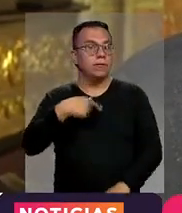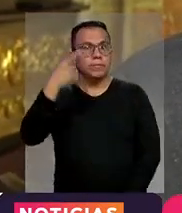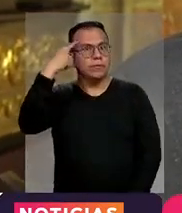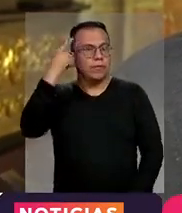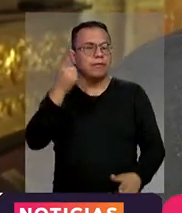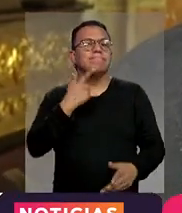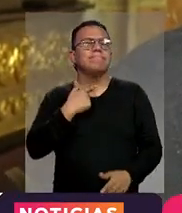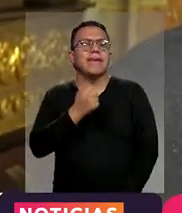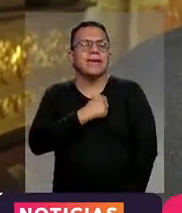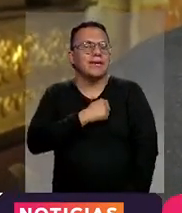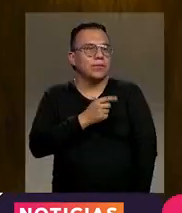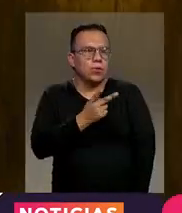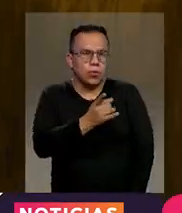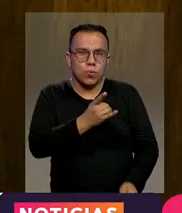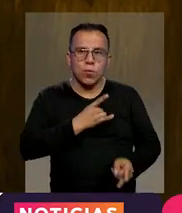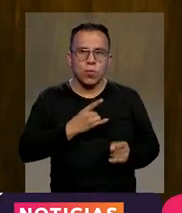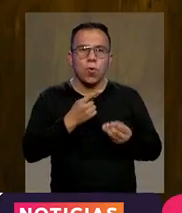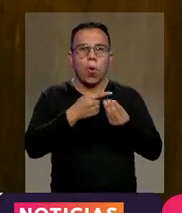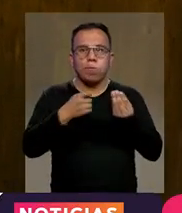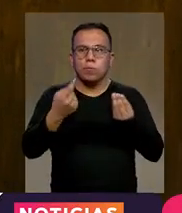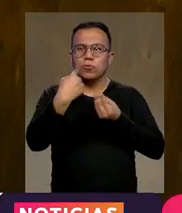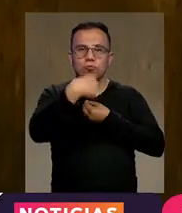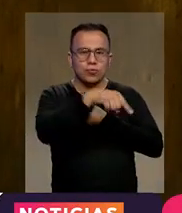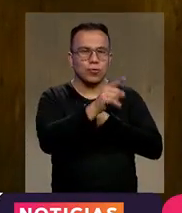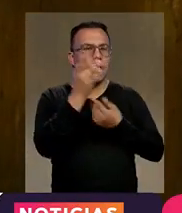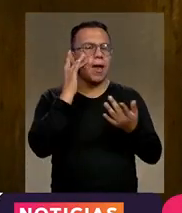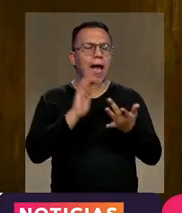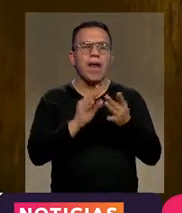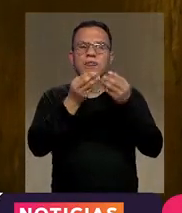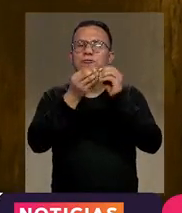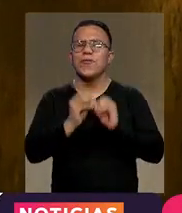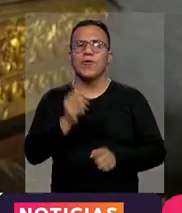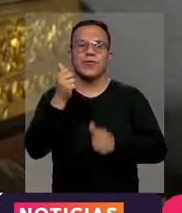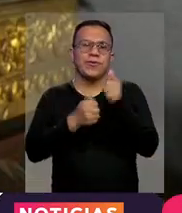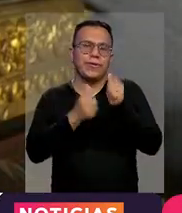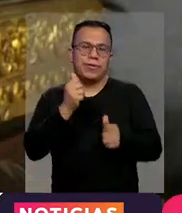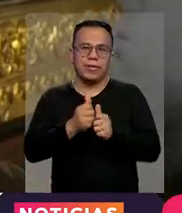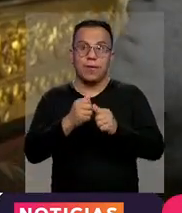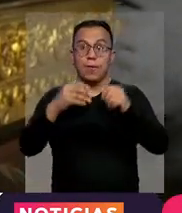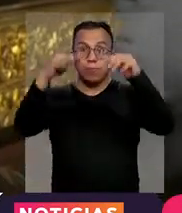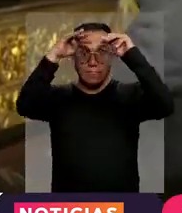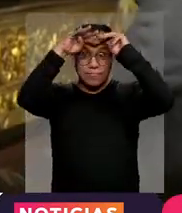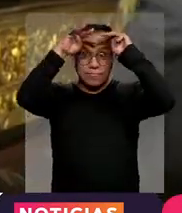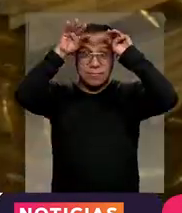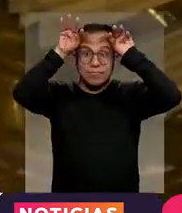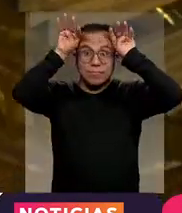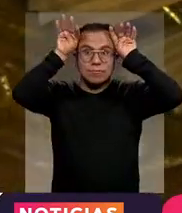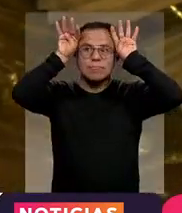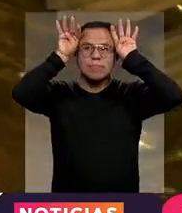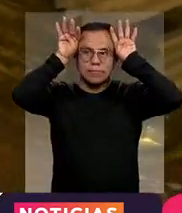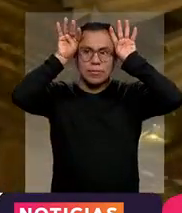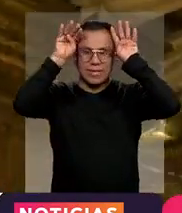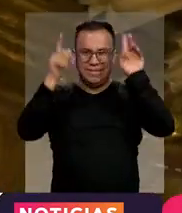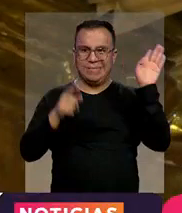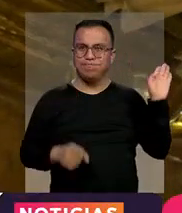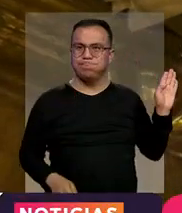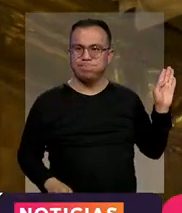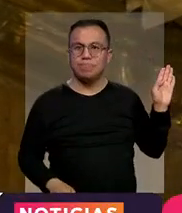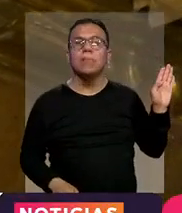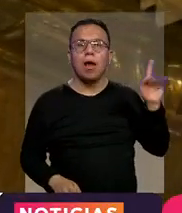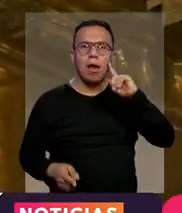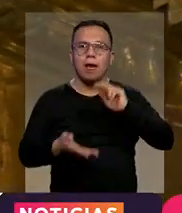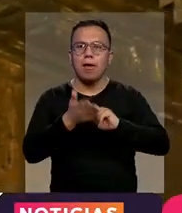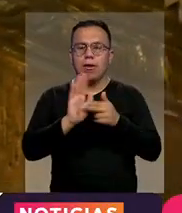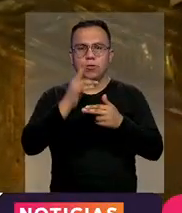la fascinación que me generó ese objeto, que son como unas especies de, pues, como peinetas que se ponen en la cabeza de Cristo y salen. Yo